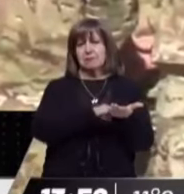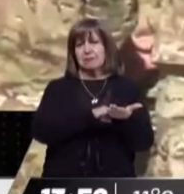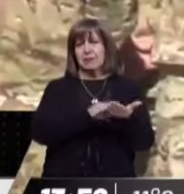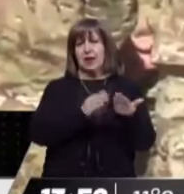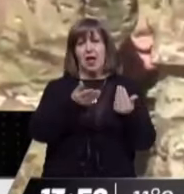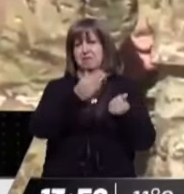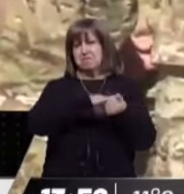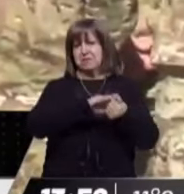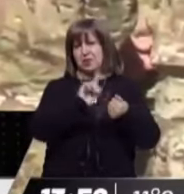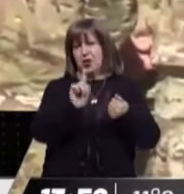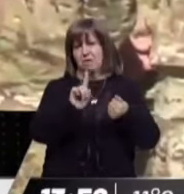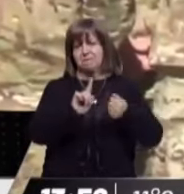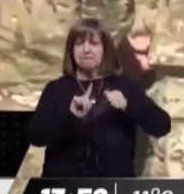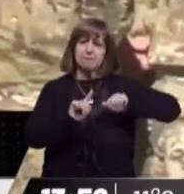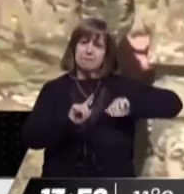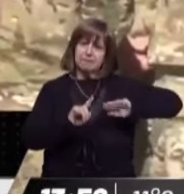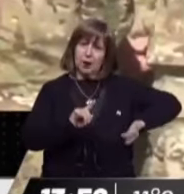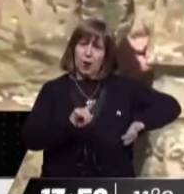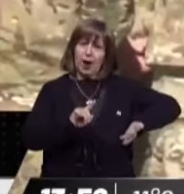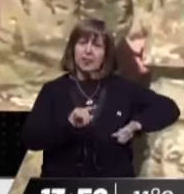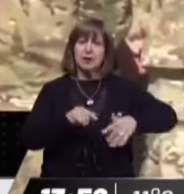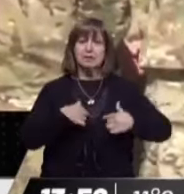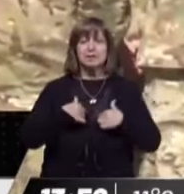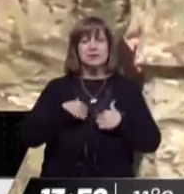prefiero no leer estas palabras, sino